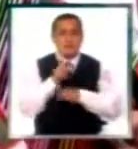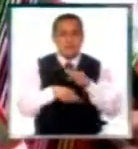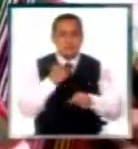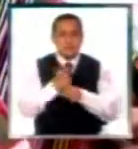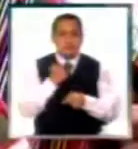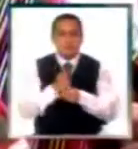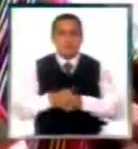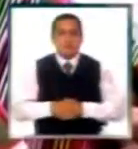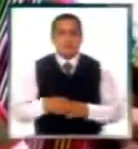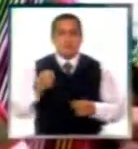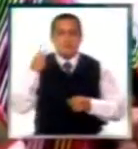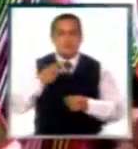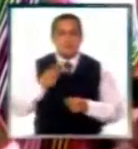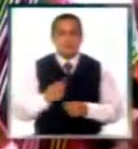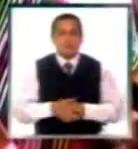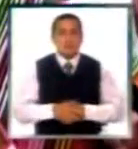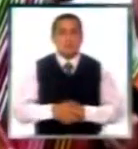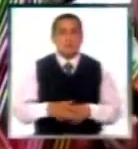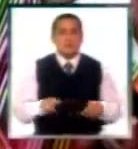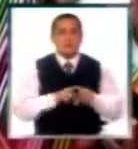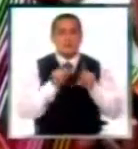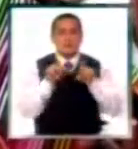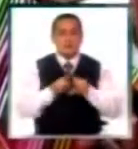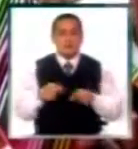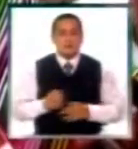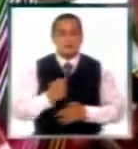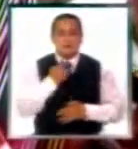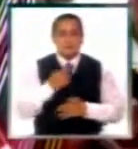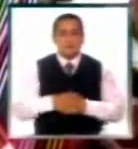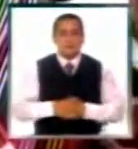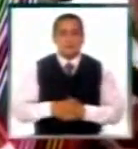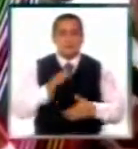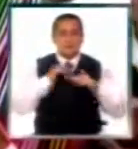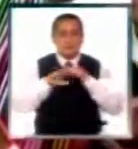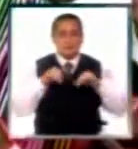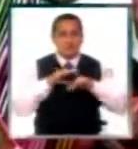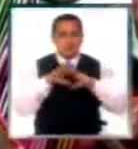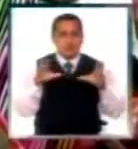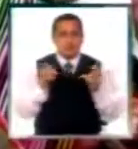operaciones. En segundo lugar, estamos dentro de